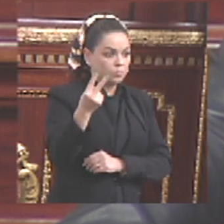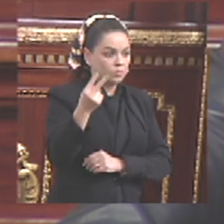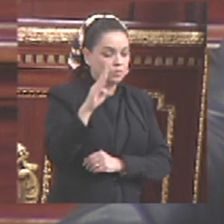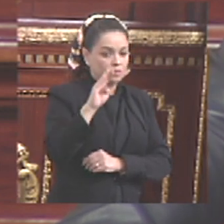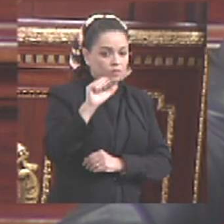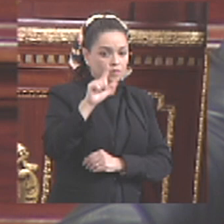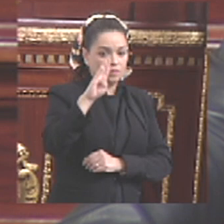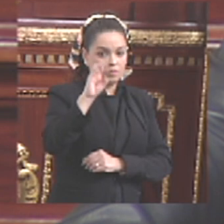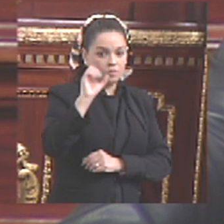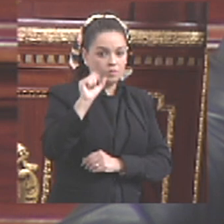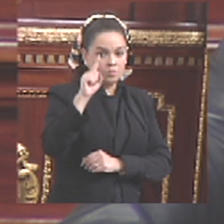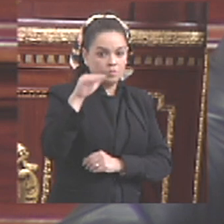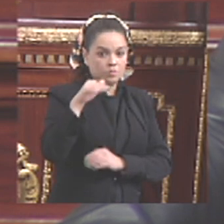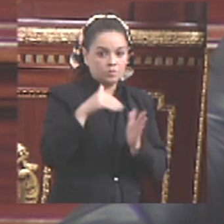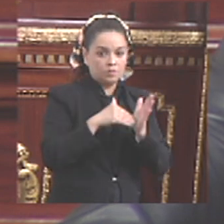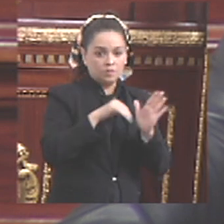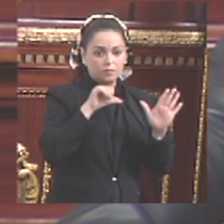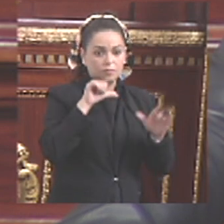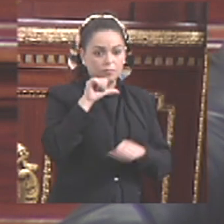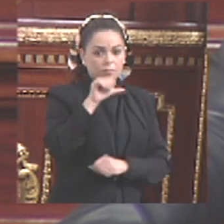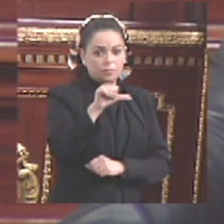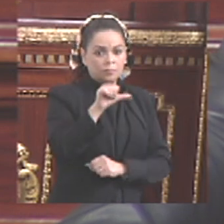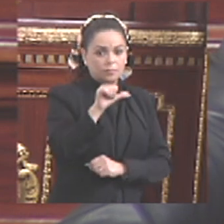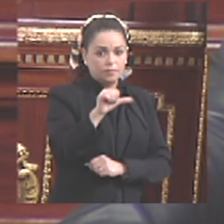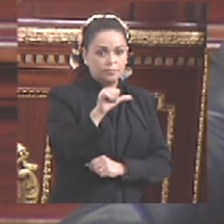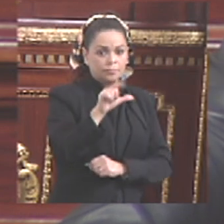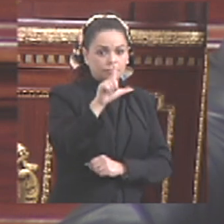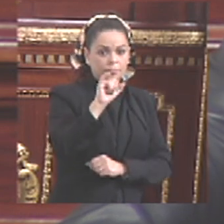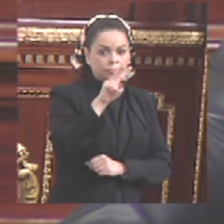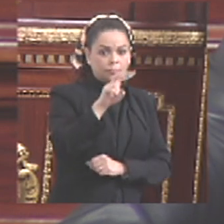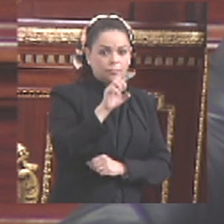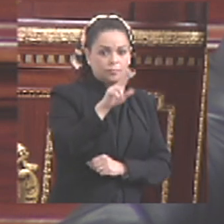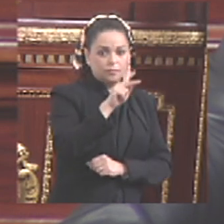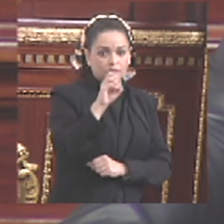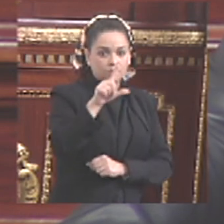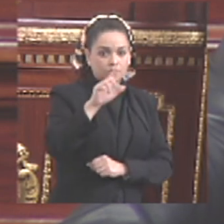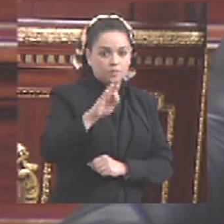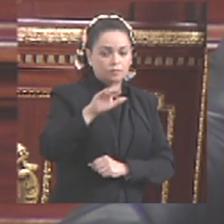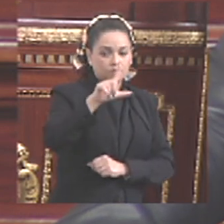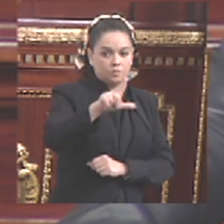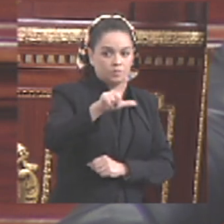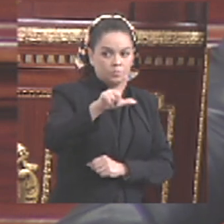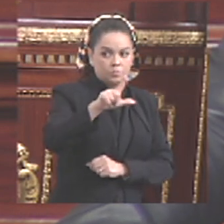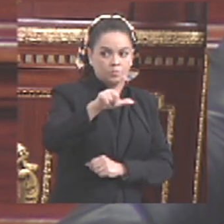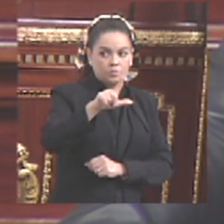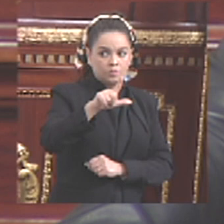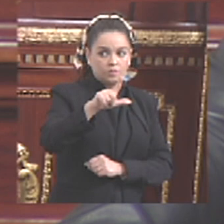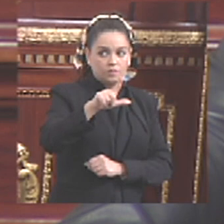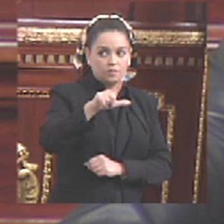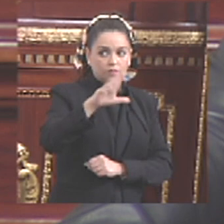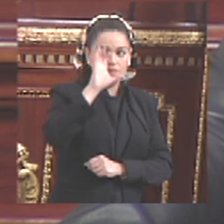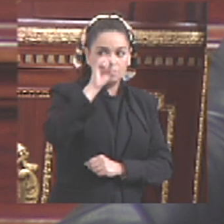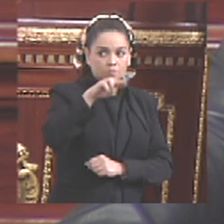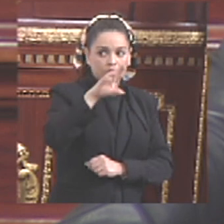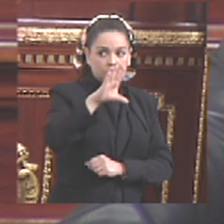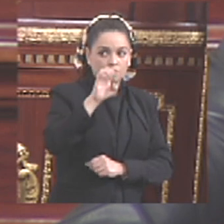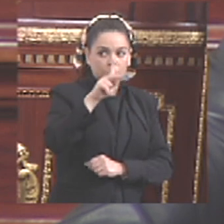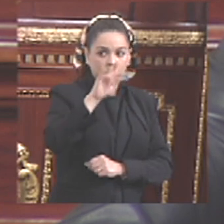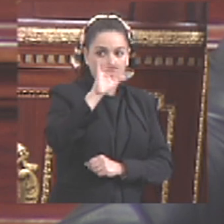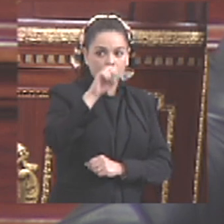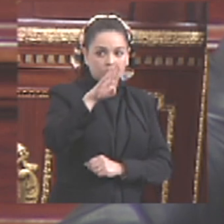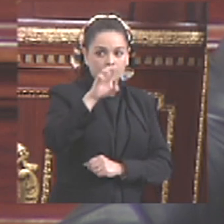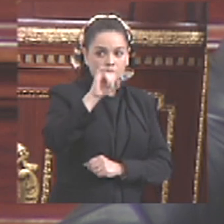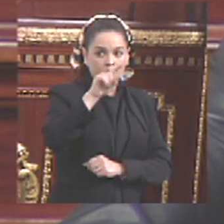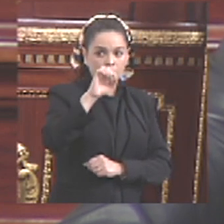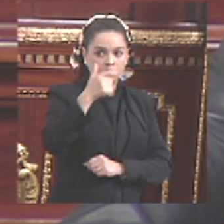Balboa 1016 está sin casa. Liverpool 47 está sin casa. Concepción Beistegui